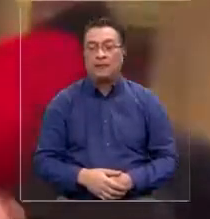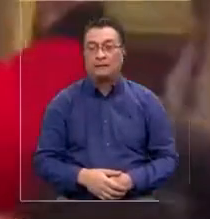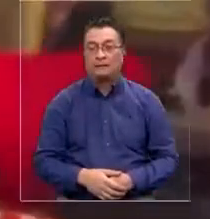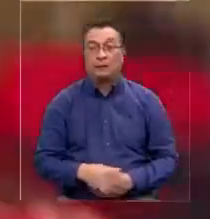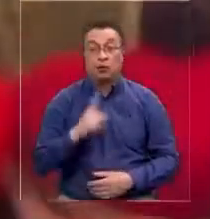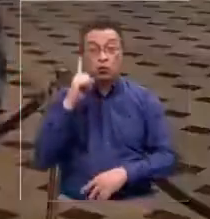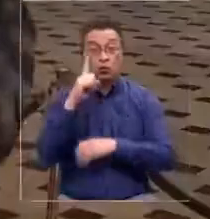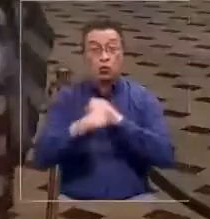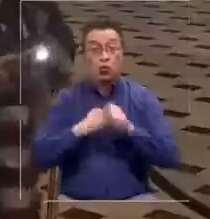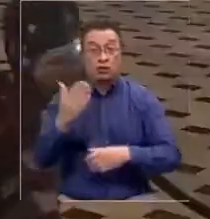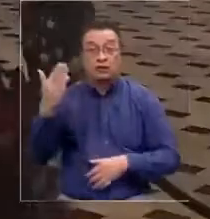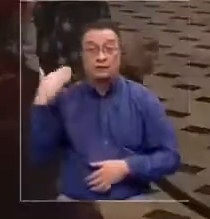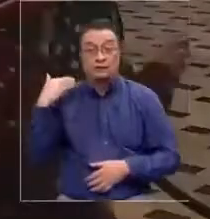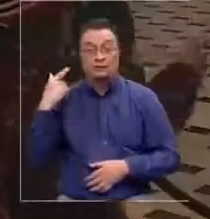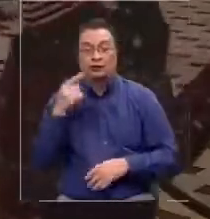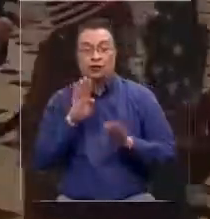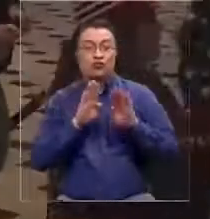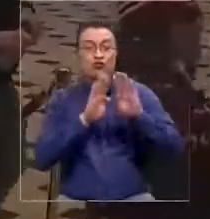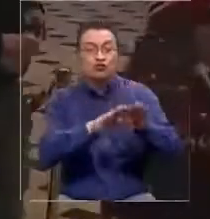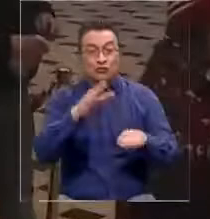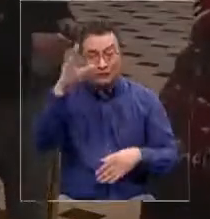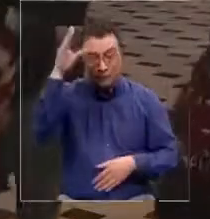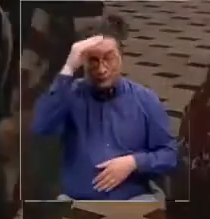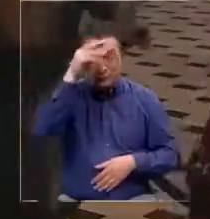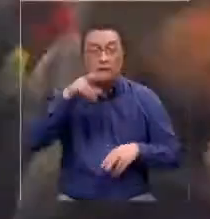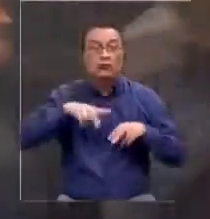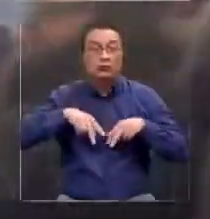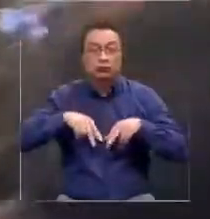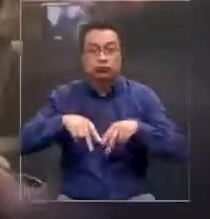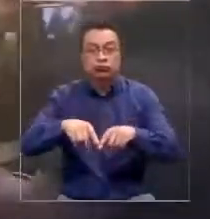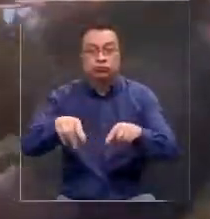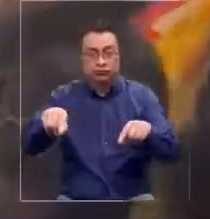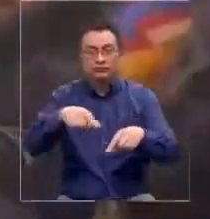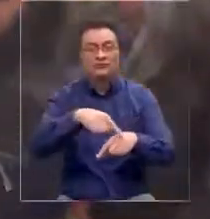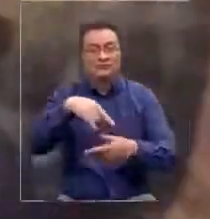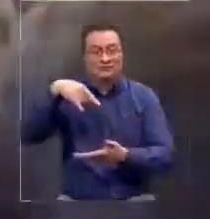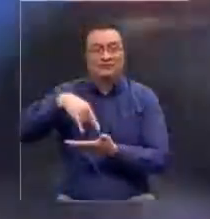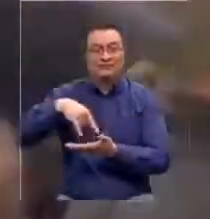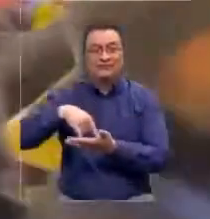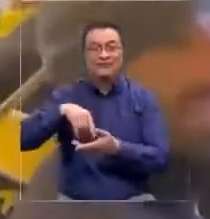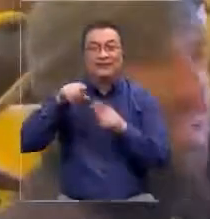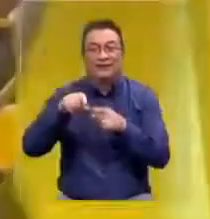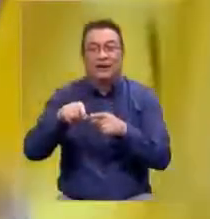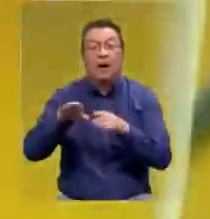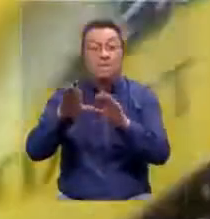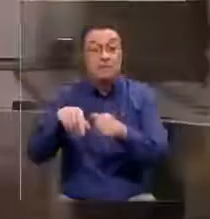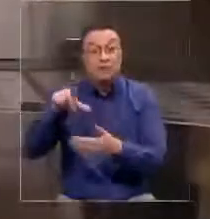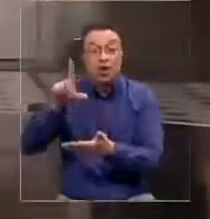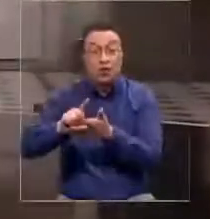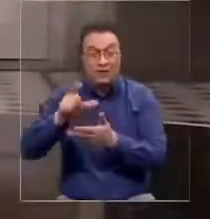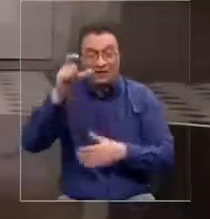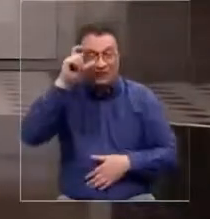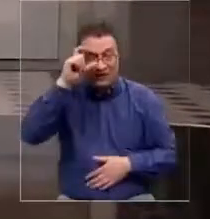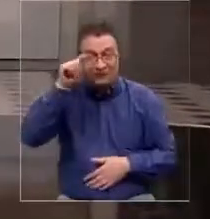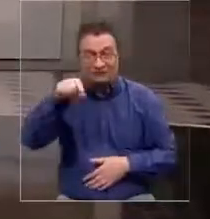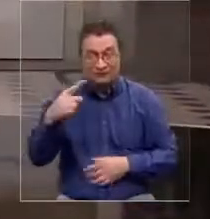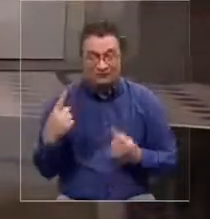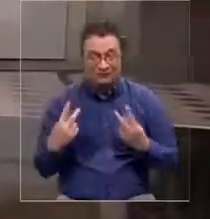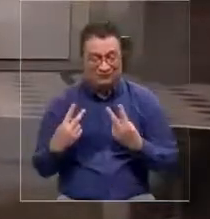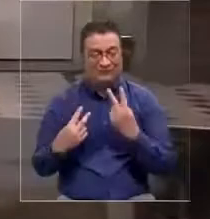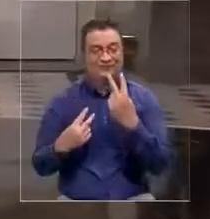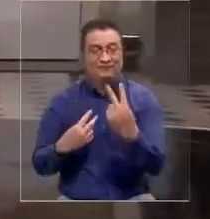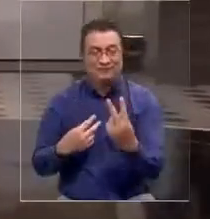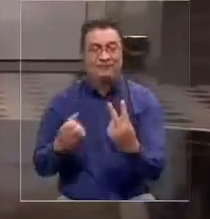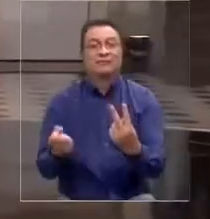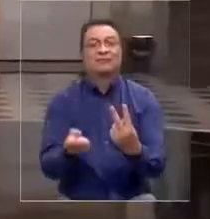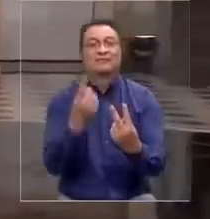Hace un año atrás, los seguidores de Trump desfilaban por el hall del Capitolio, el mismo lugar desde donde Biden y Kamala Harris